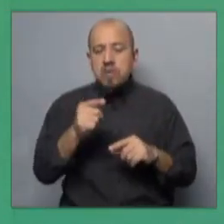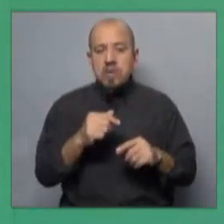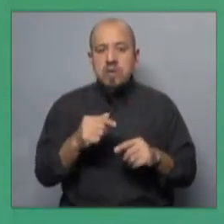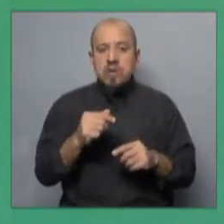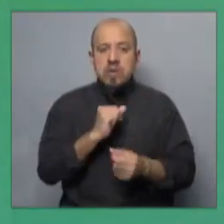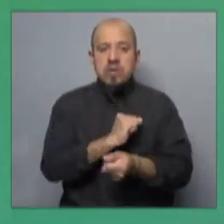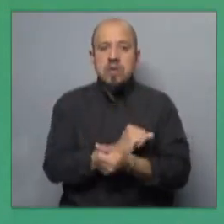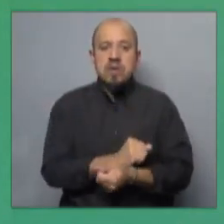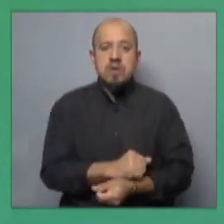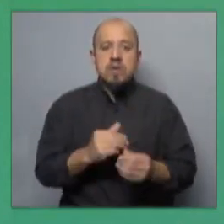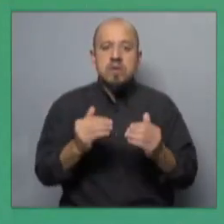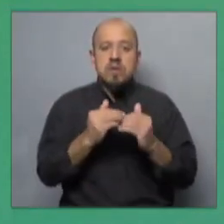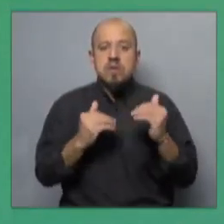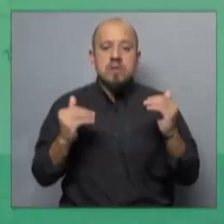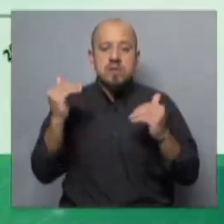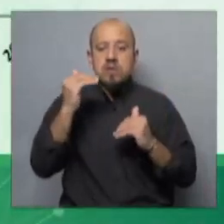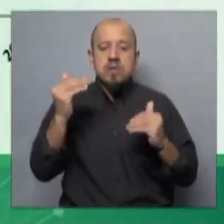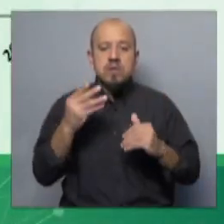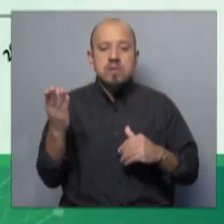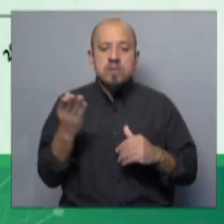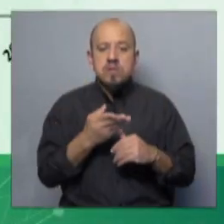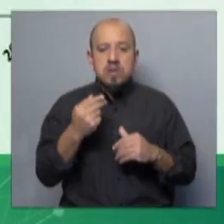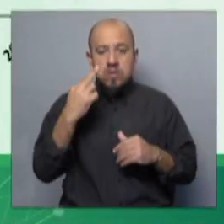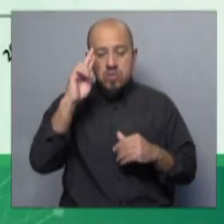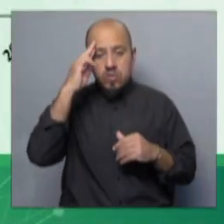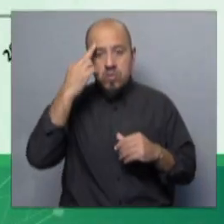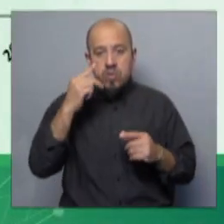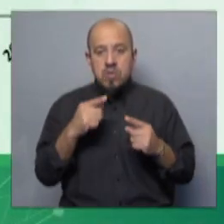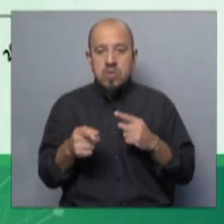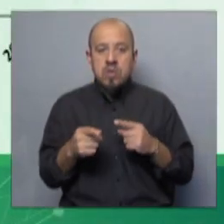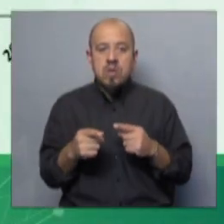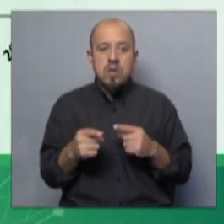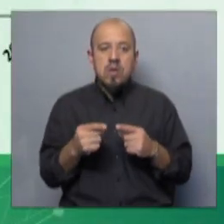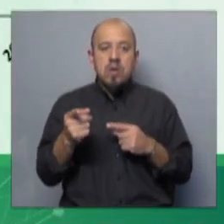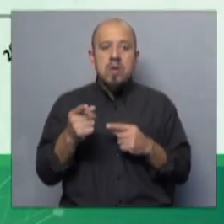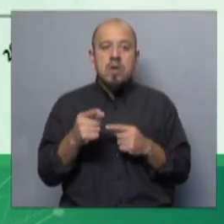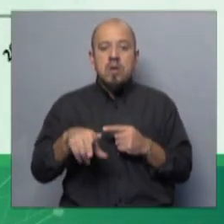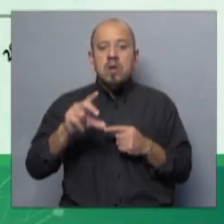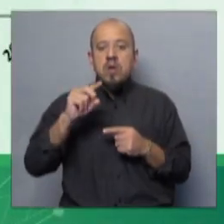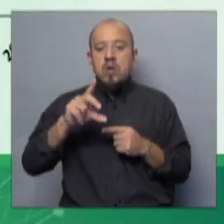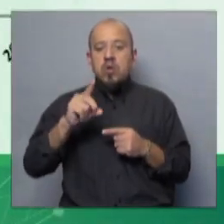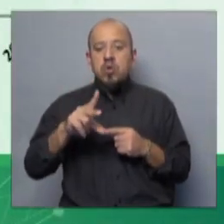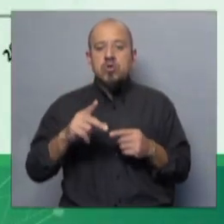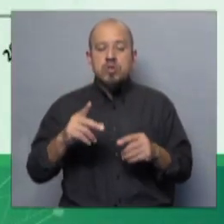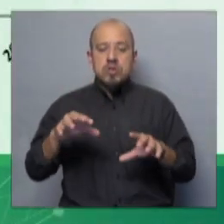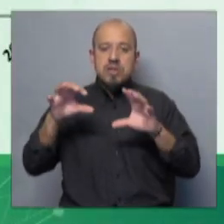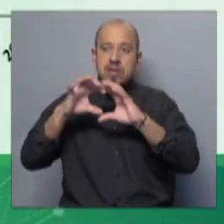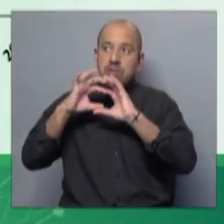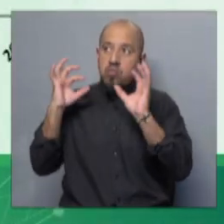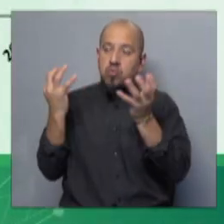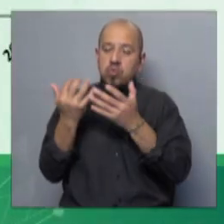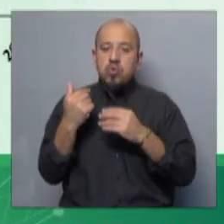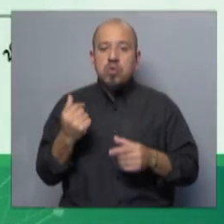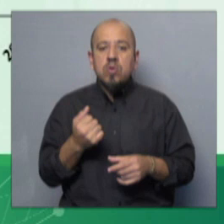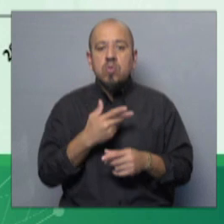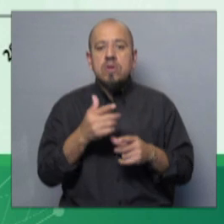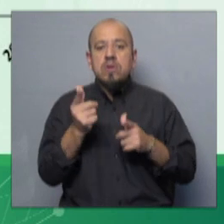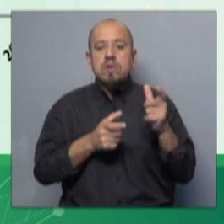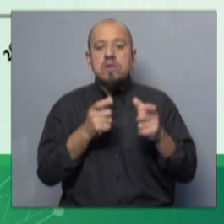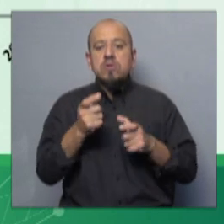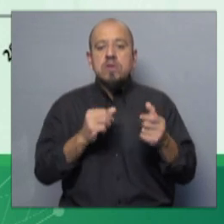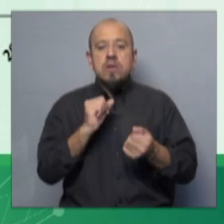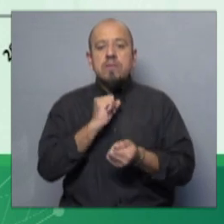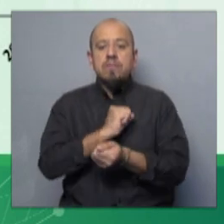presentación altísima la que tiene nuestro país de hecho se ubica en el número 12 a nivel mundial de cantidad de personas